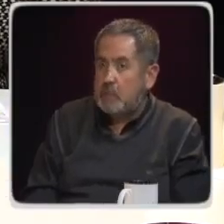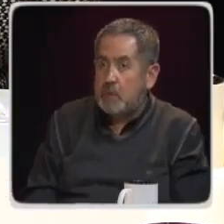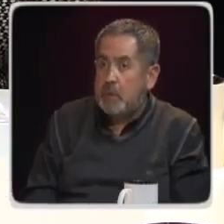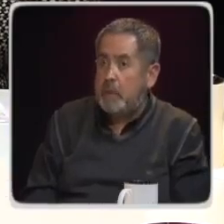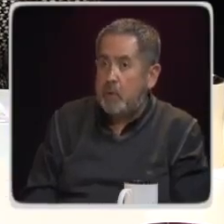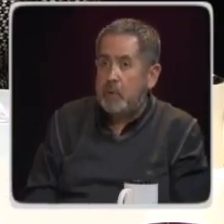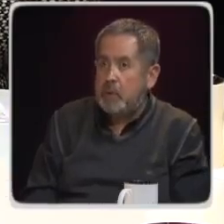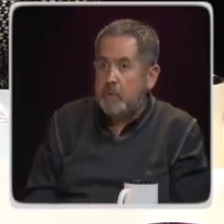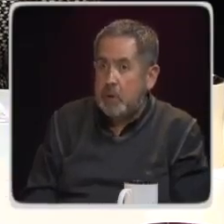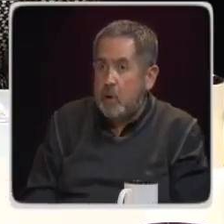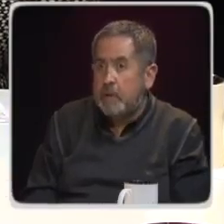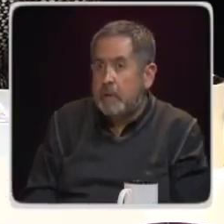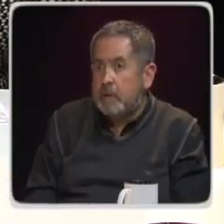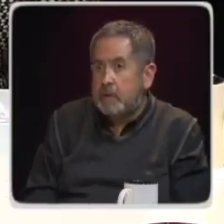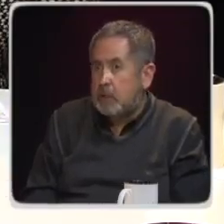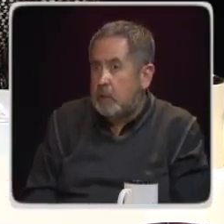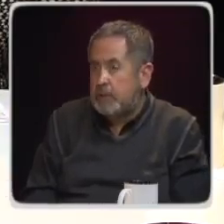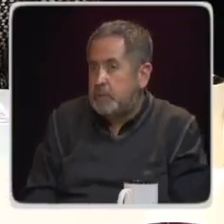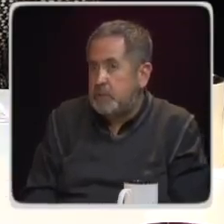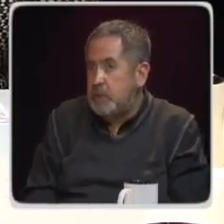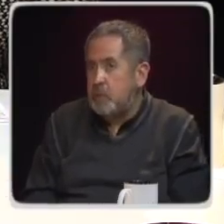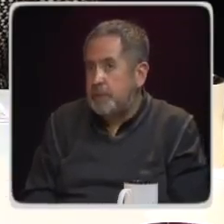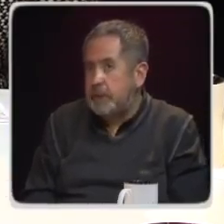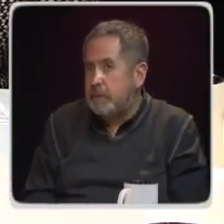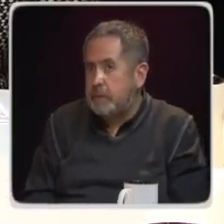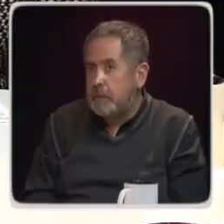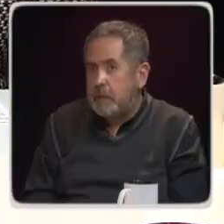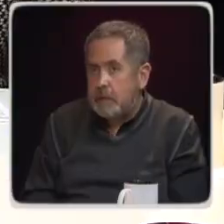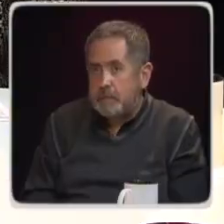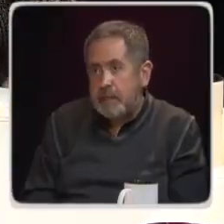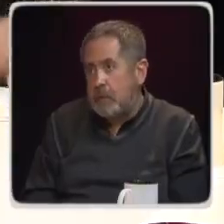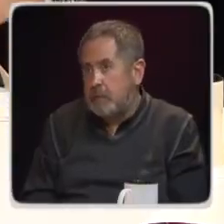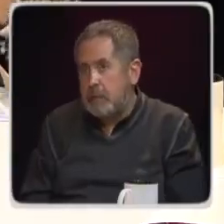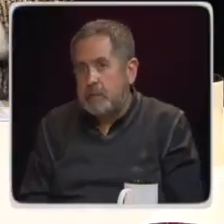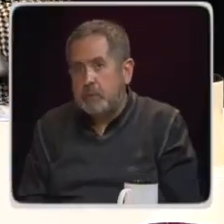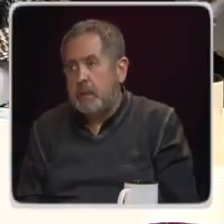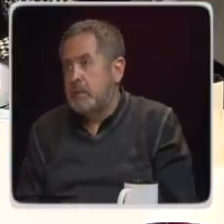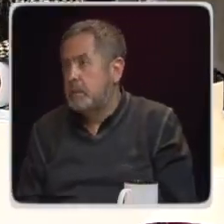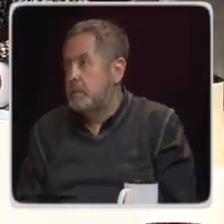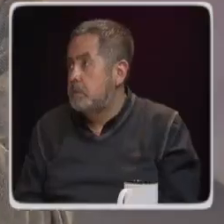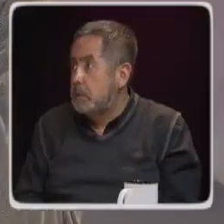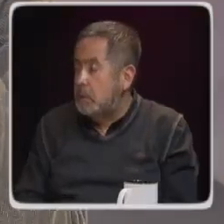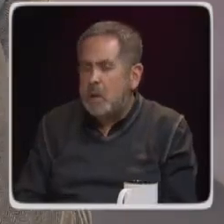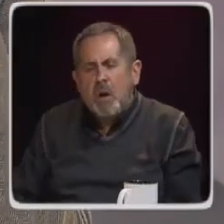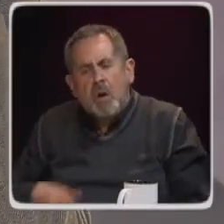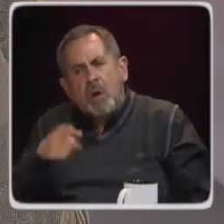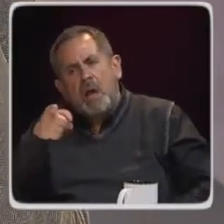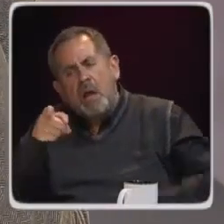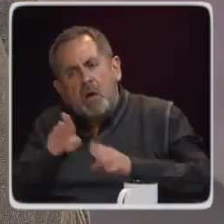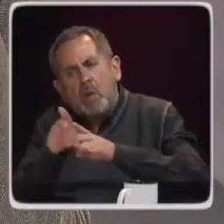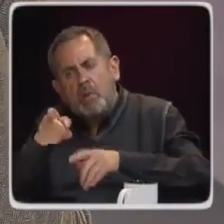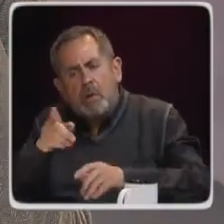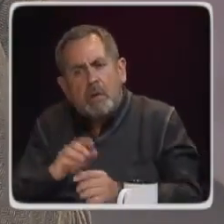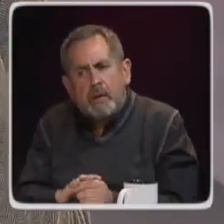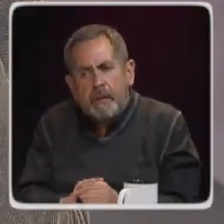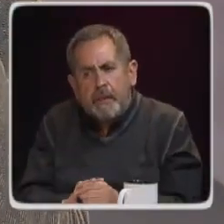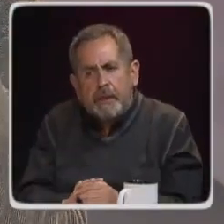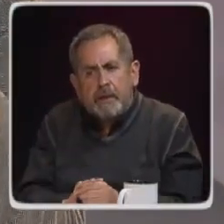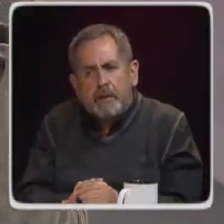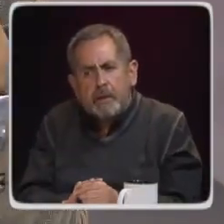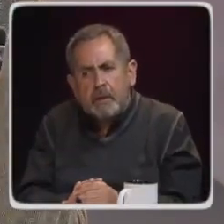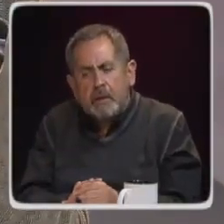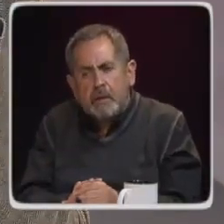para moverse dentro de una instalación. Pero ahora que mencionaba Alejandra, pues tener profesionistas formados en estos temas, pues es lo